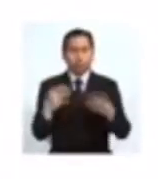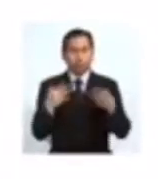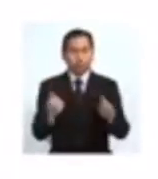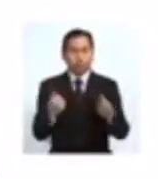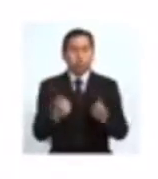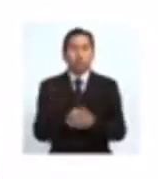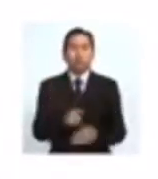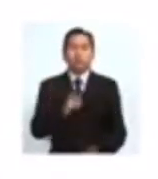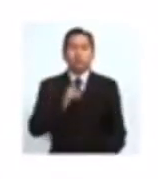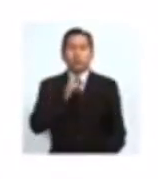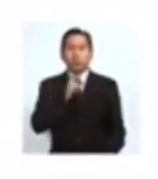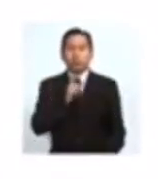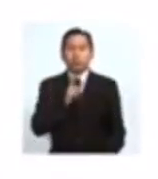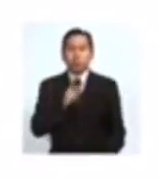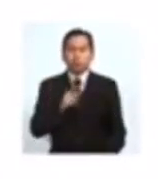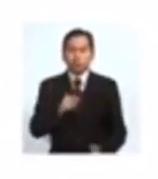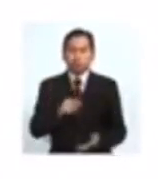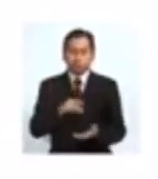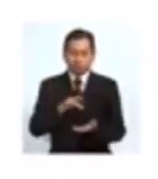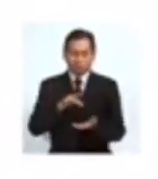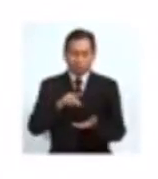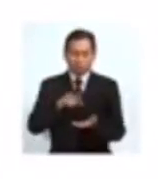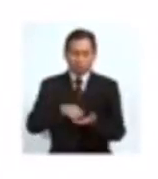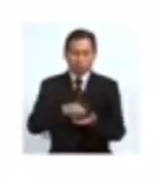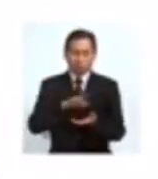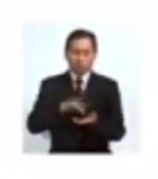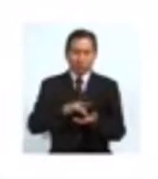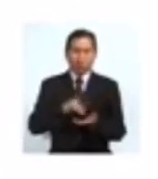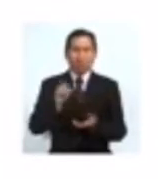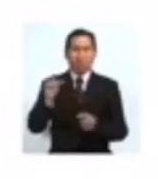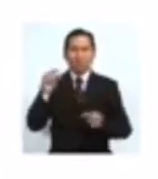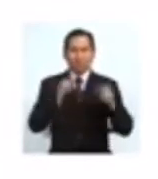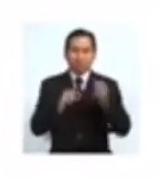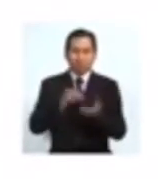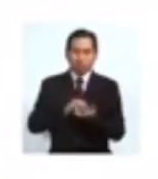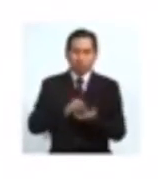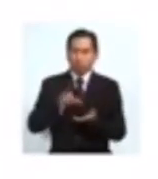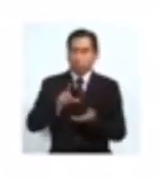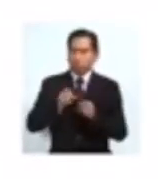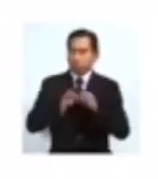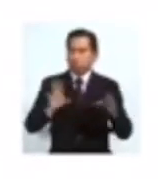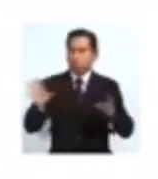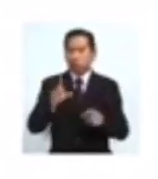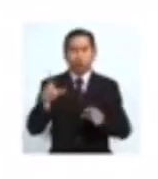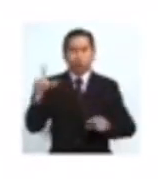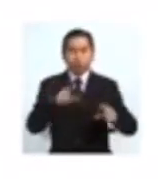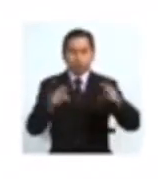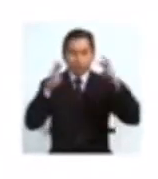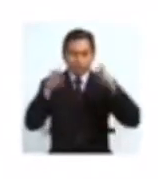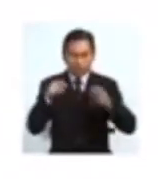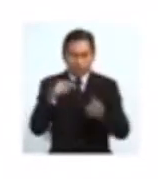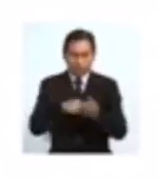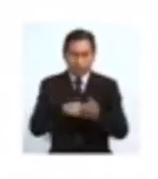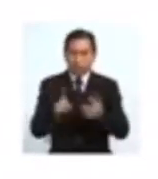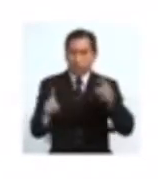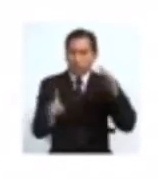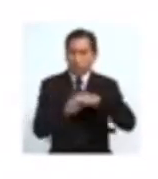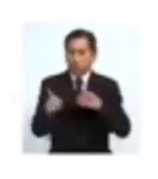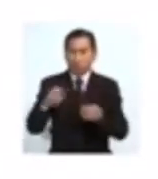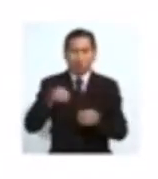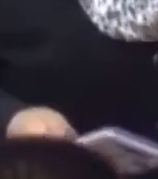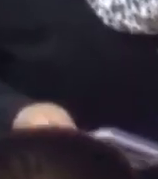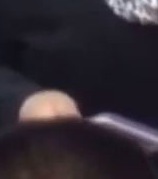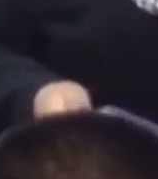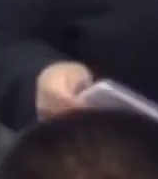garantice el suministro de reactivos para las pruebas de laboratorio y diagnóstico de aquellos casos sospechosos de